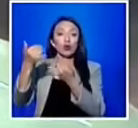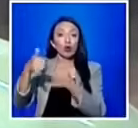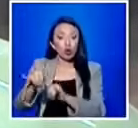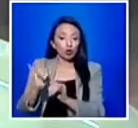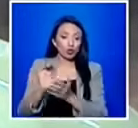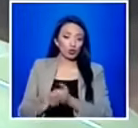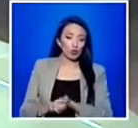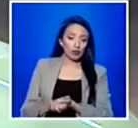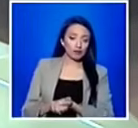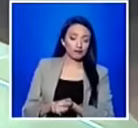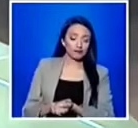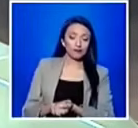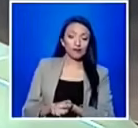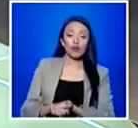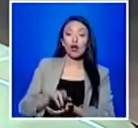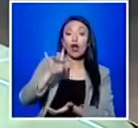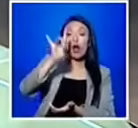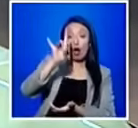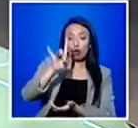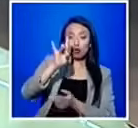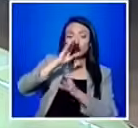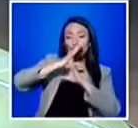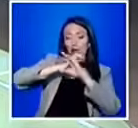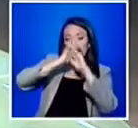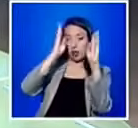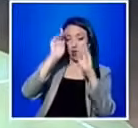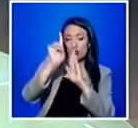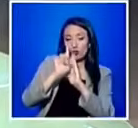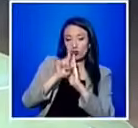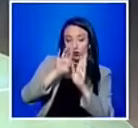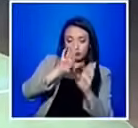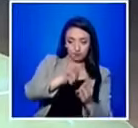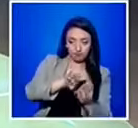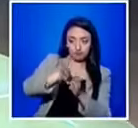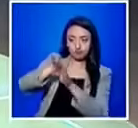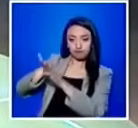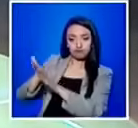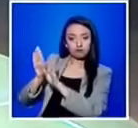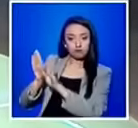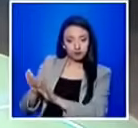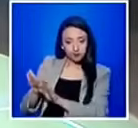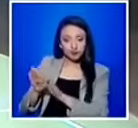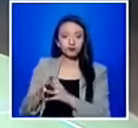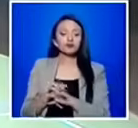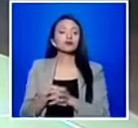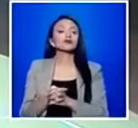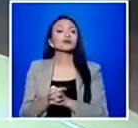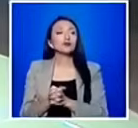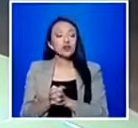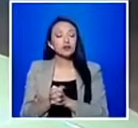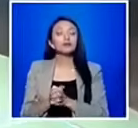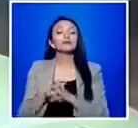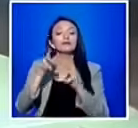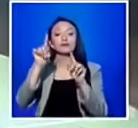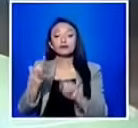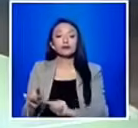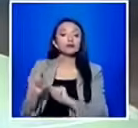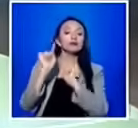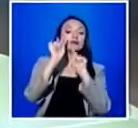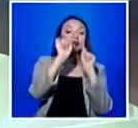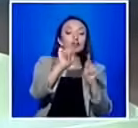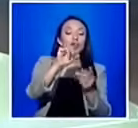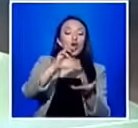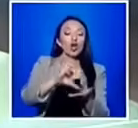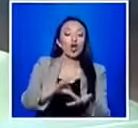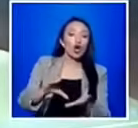las 8:01, pero bueno, seguimos tomándole el pulso a las actividades educativas y nos vamos ahora en vivo al